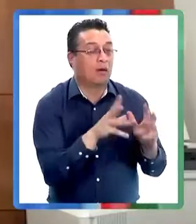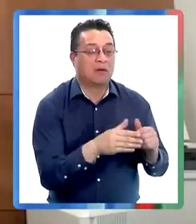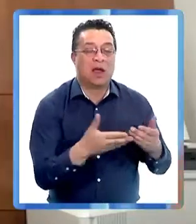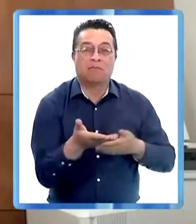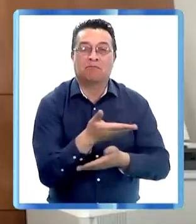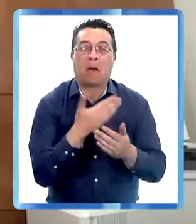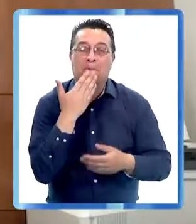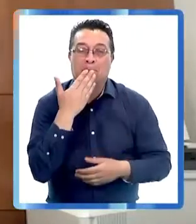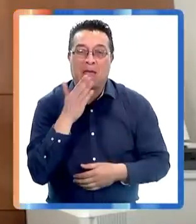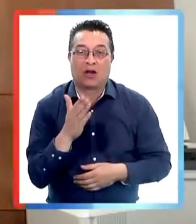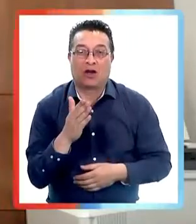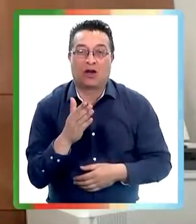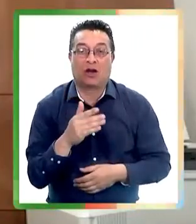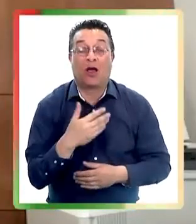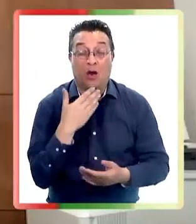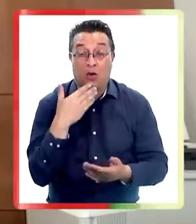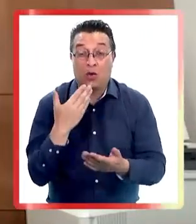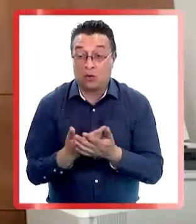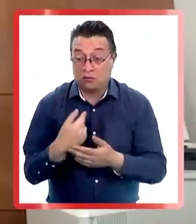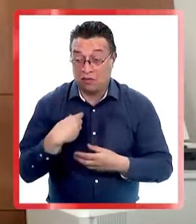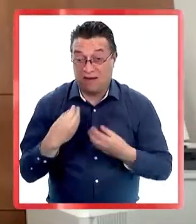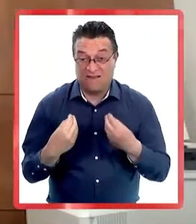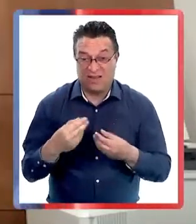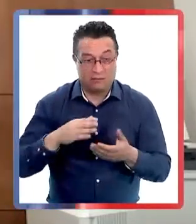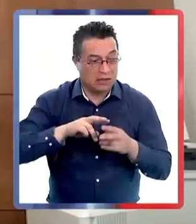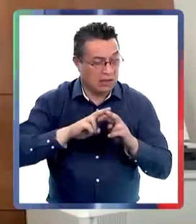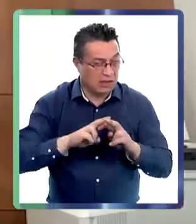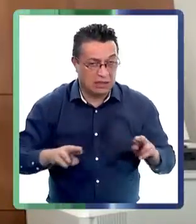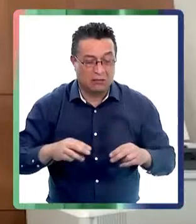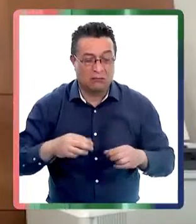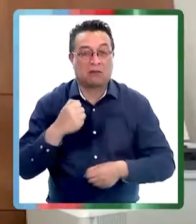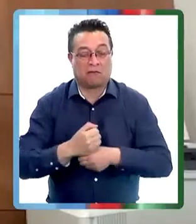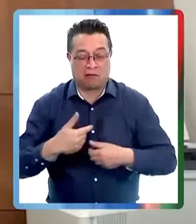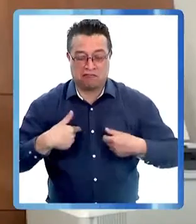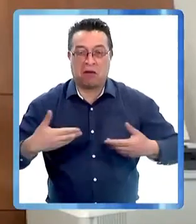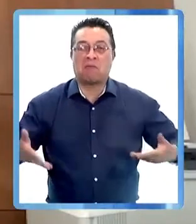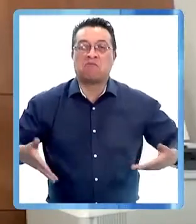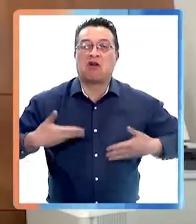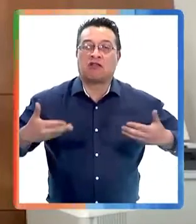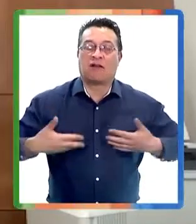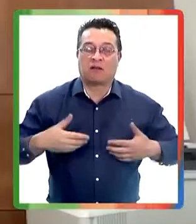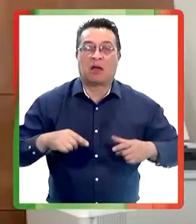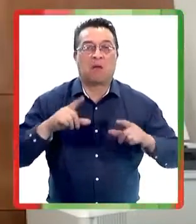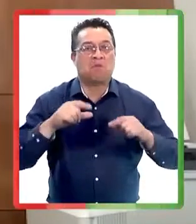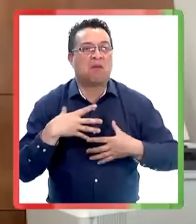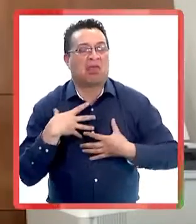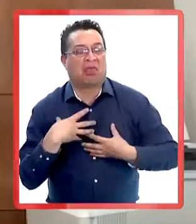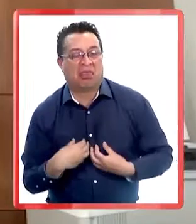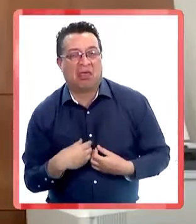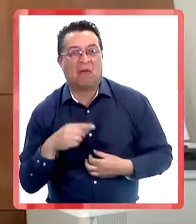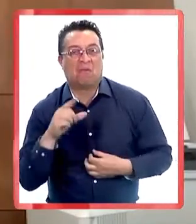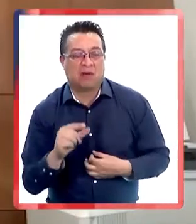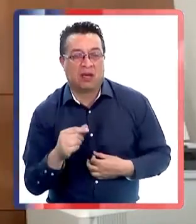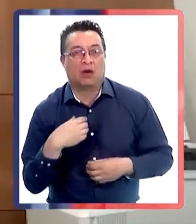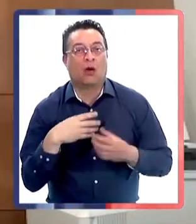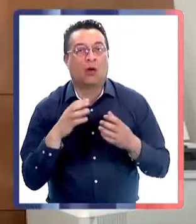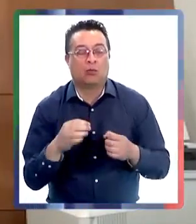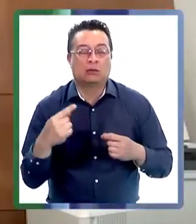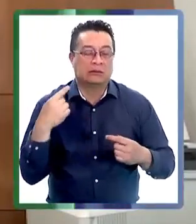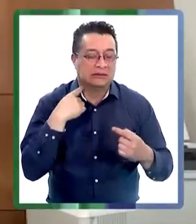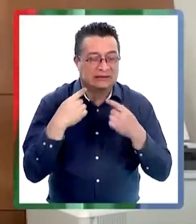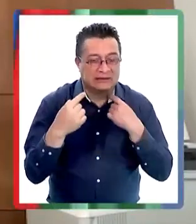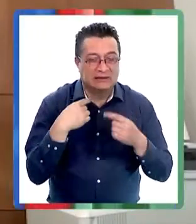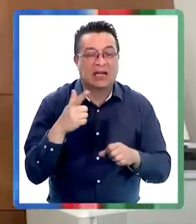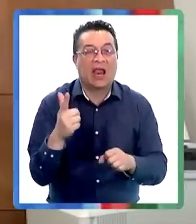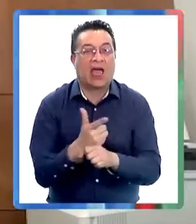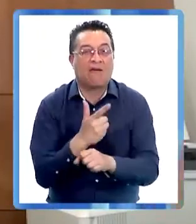familiar. Y uno cuando está bien y está tranquila, también trabaja más motivada, con menos fatiga, con menos posibilidades de